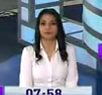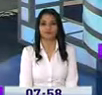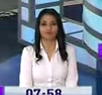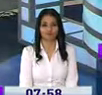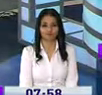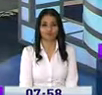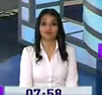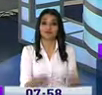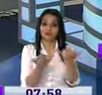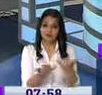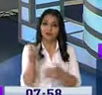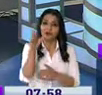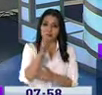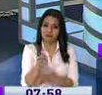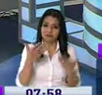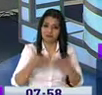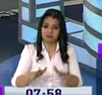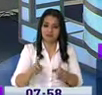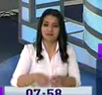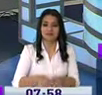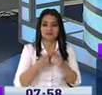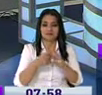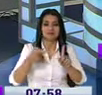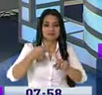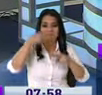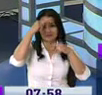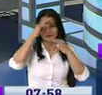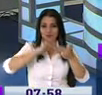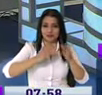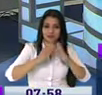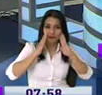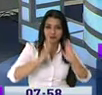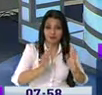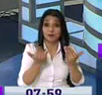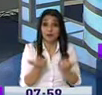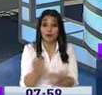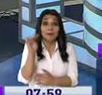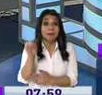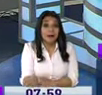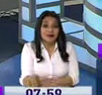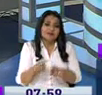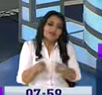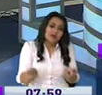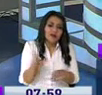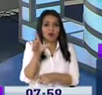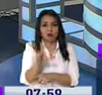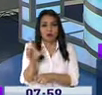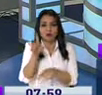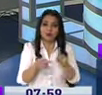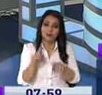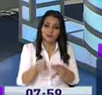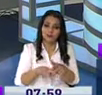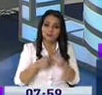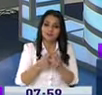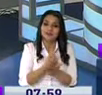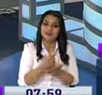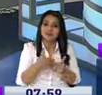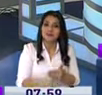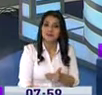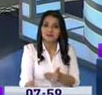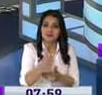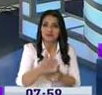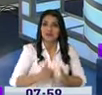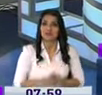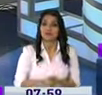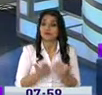Patriotas, póngame música de Ecuador. Hoy día martes, pero es como si fuera lunes. Sí, para claro. Algunos que empiezan recién la semana de hoy día. ¿Dije con lunes?